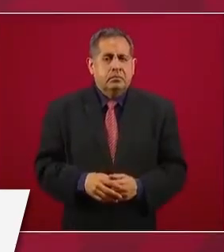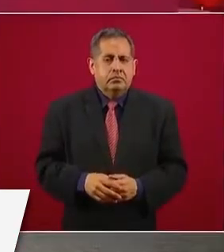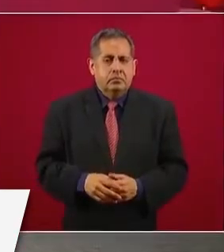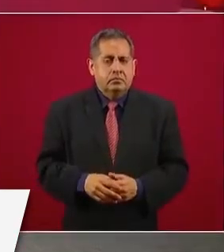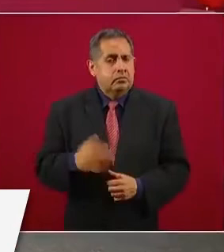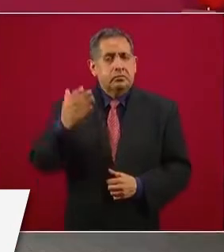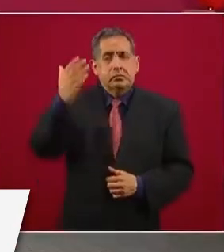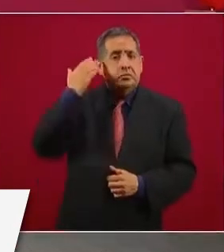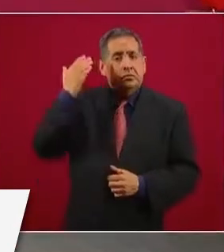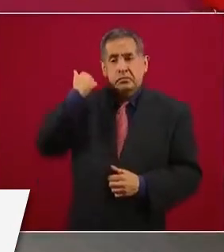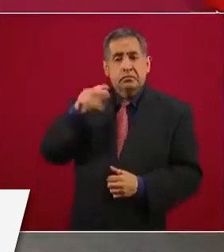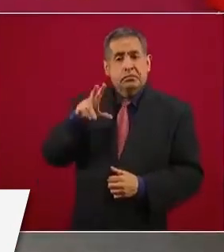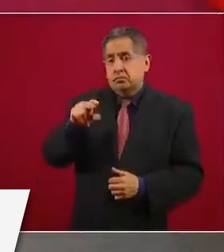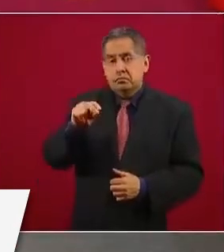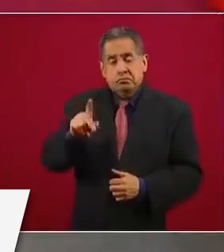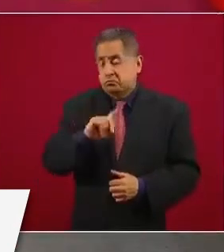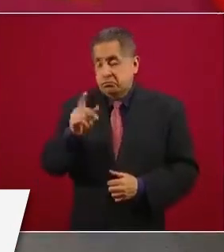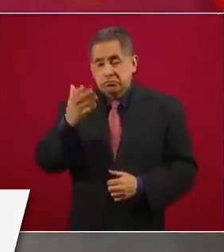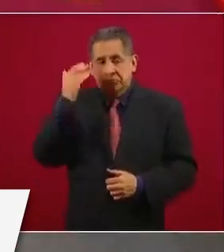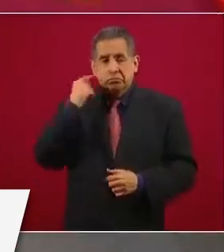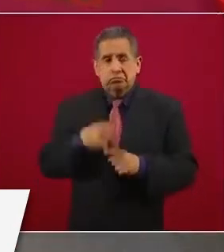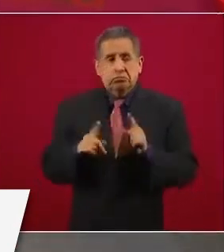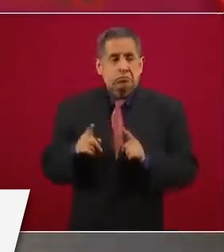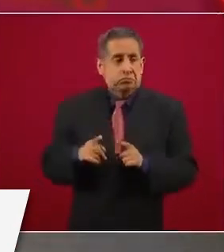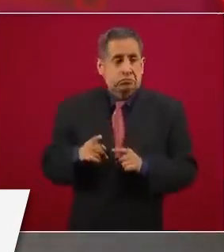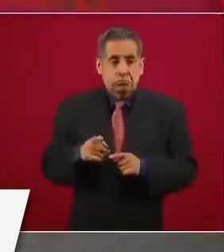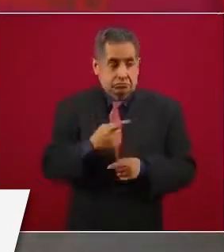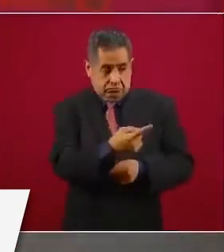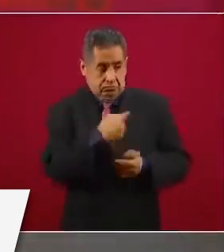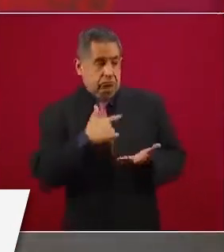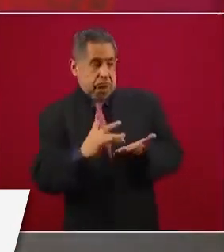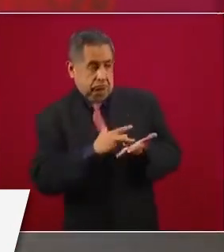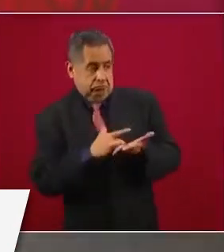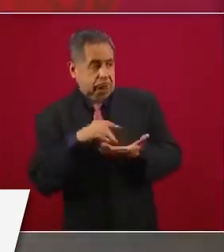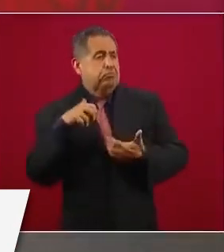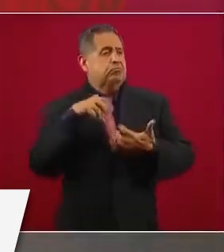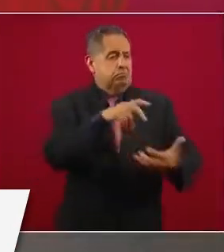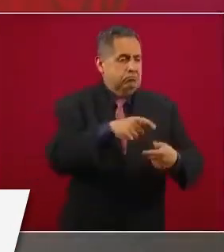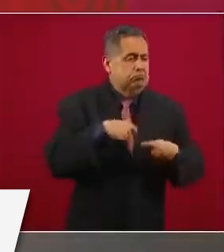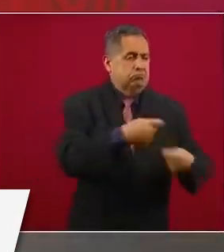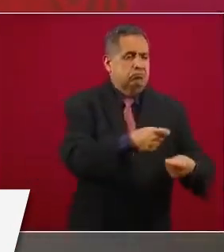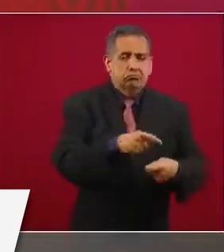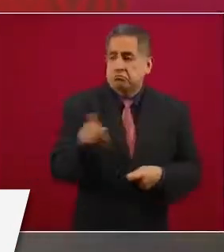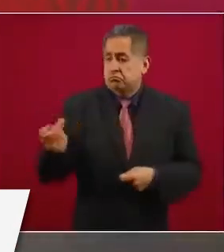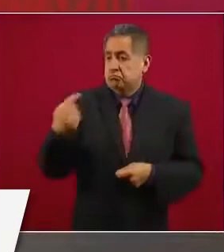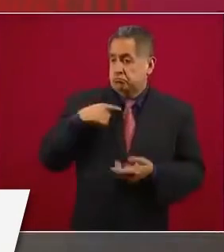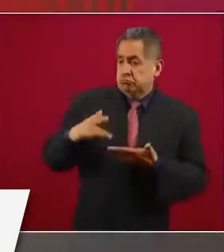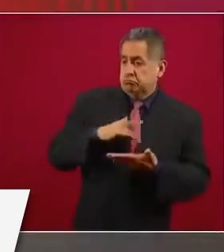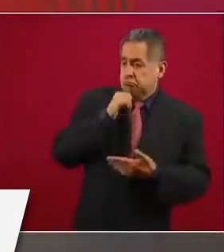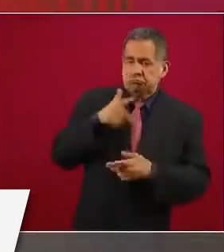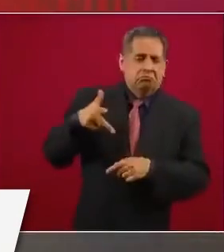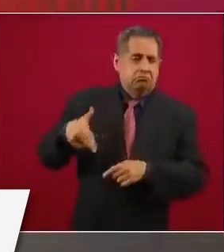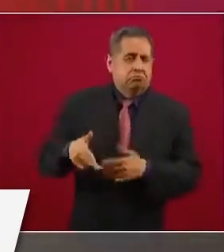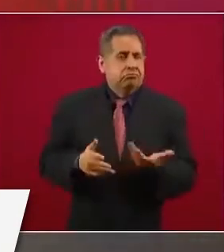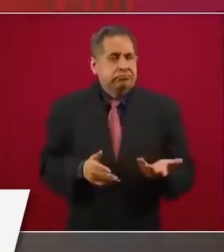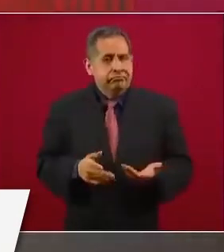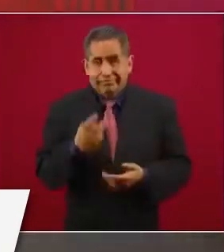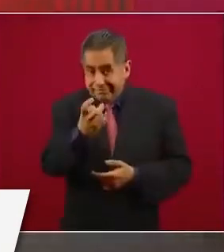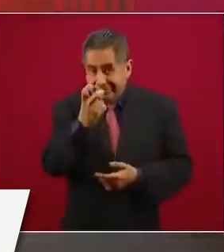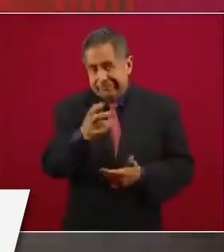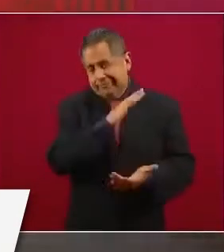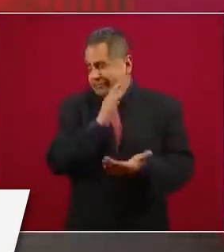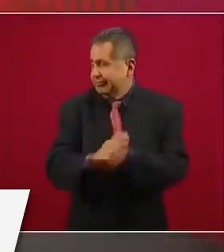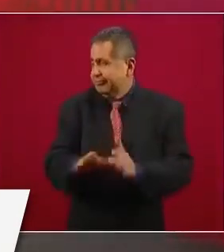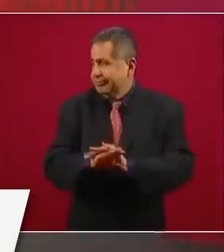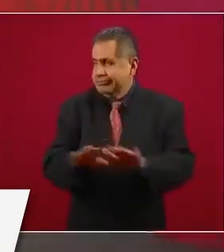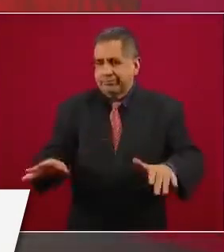Antes también no era así, era para los que estaban en un partido. Eso se terminó.